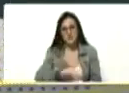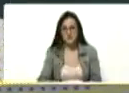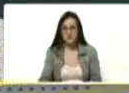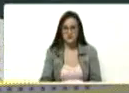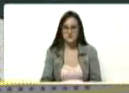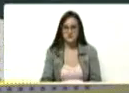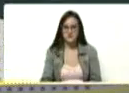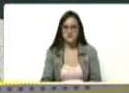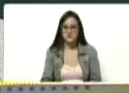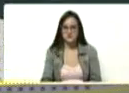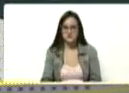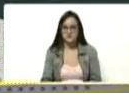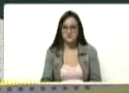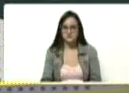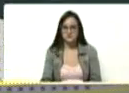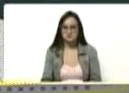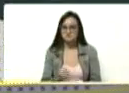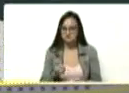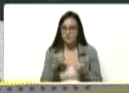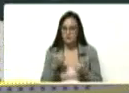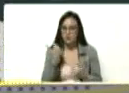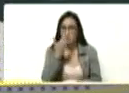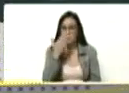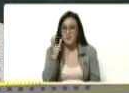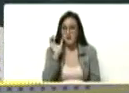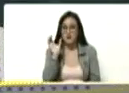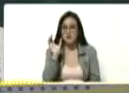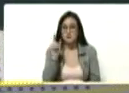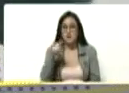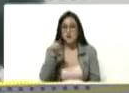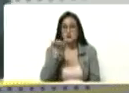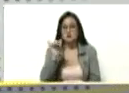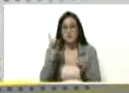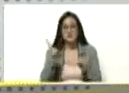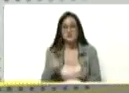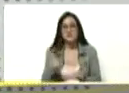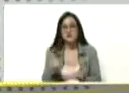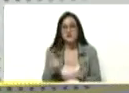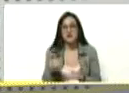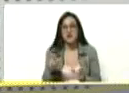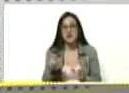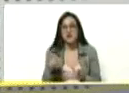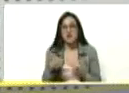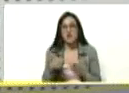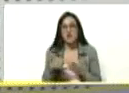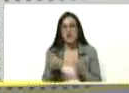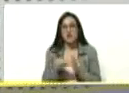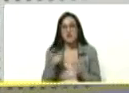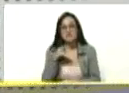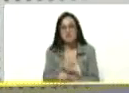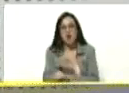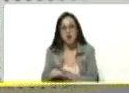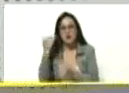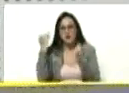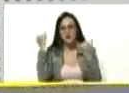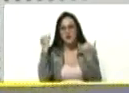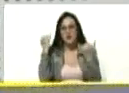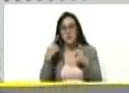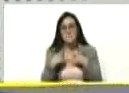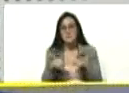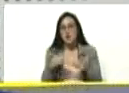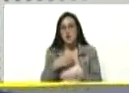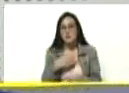to determine for themselves. Está muy bien, el imperialismo allá, ellos deciden, tratan de imponer esas ideas. But not to the Cuban people. Pero no se